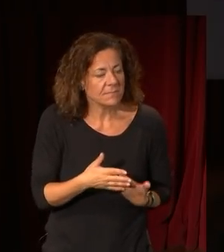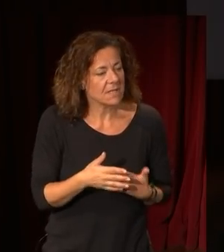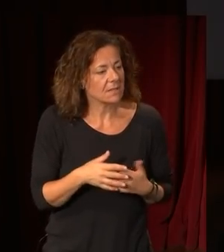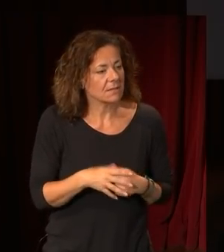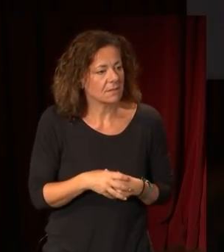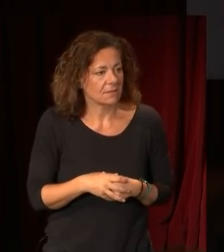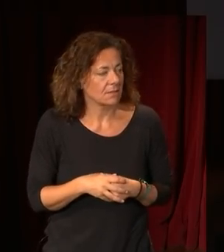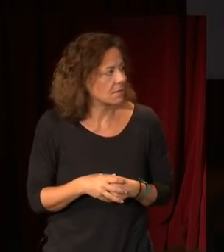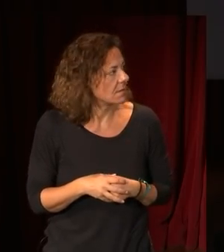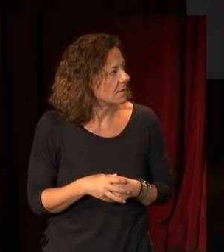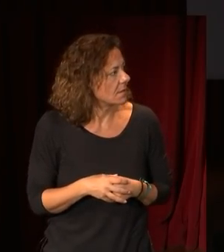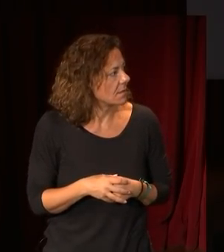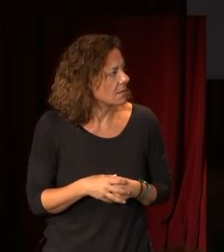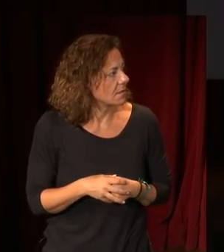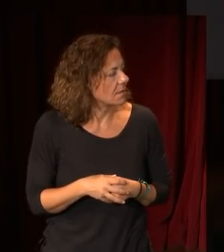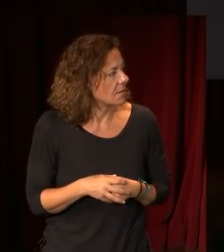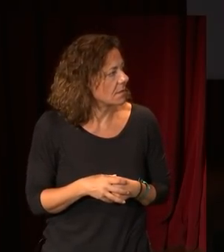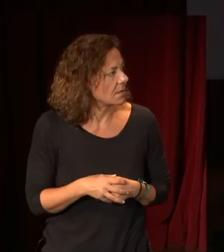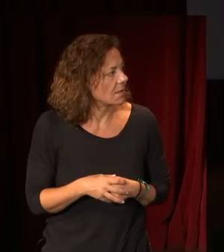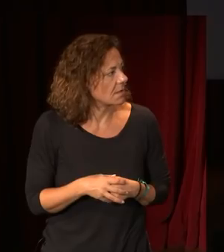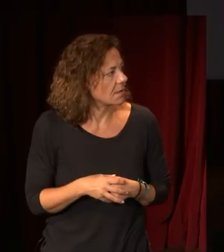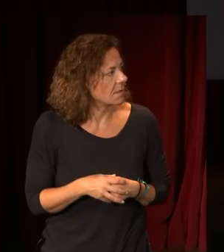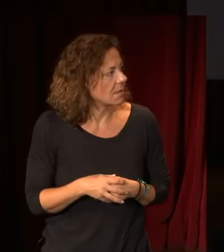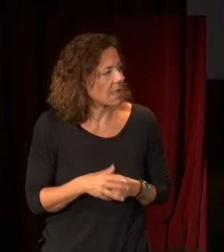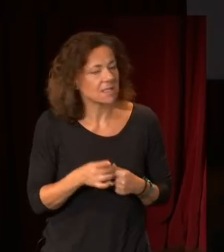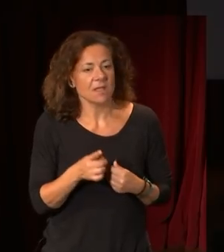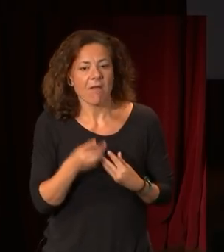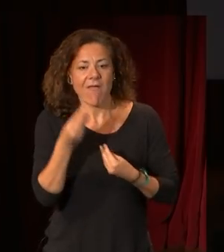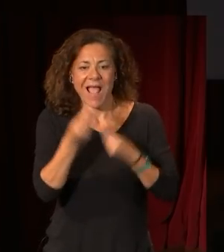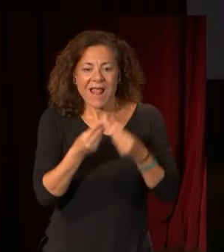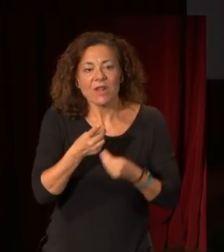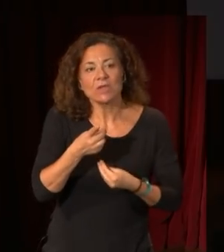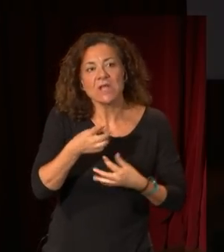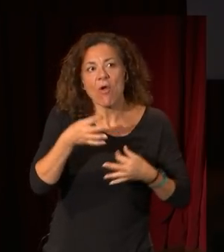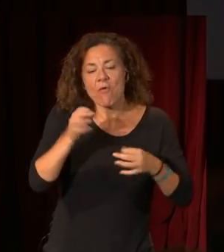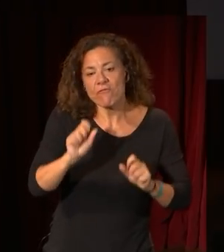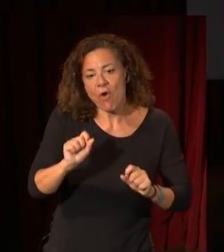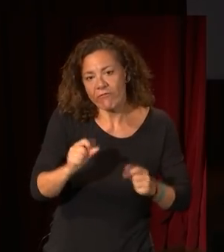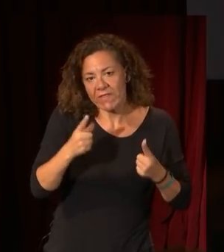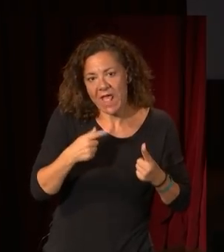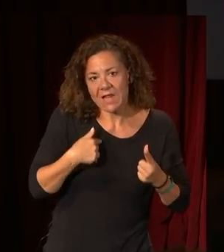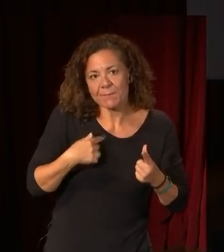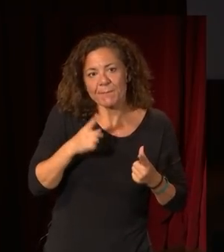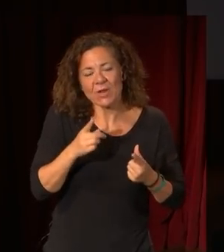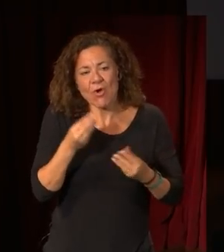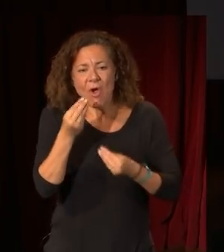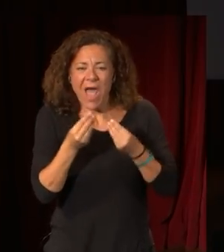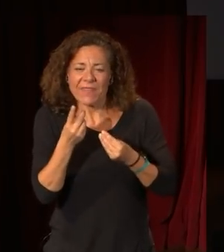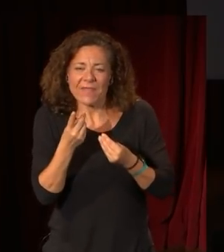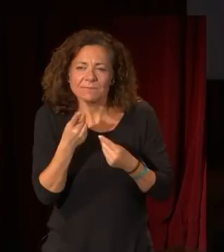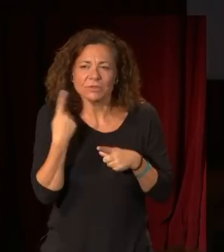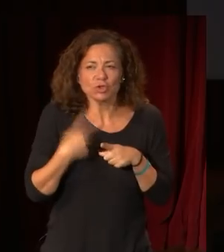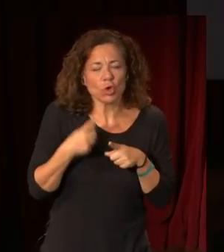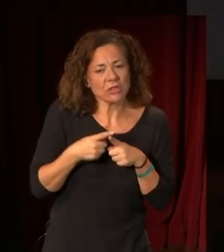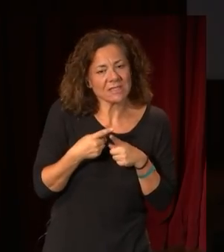alguna manera en los márgenes de lo que es convencional de lo que es ortodoxo que está un poco siempre al límite de lo que es